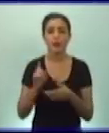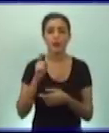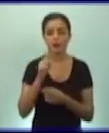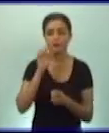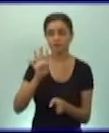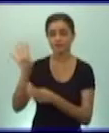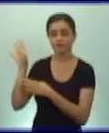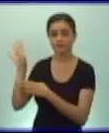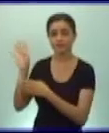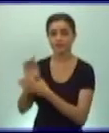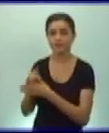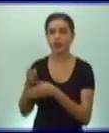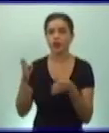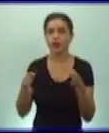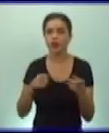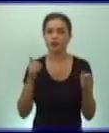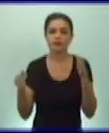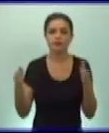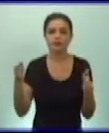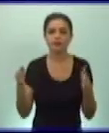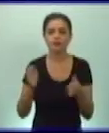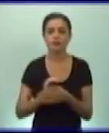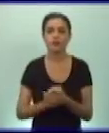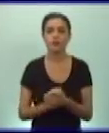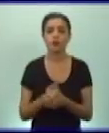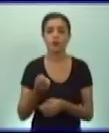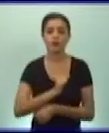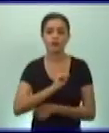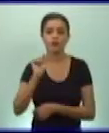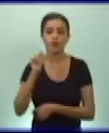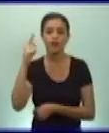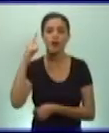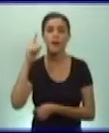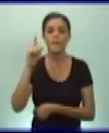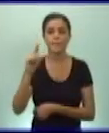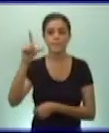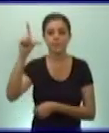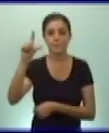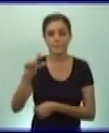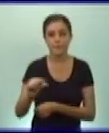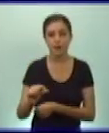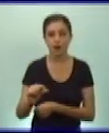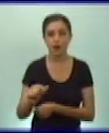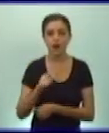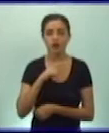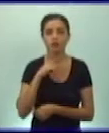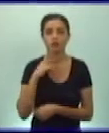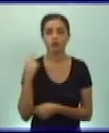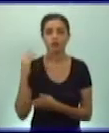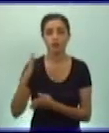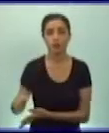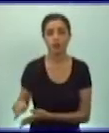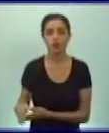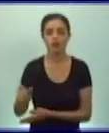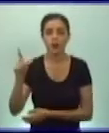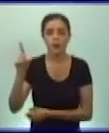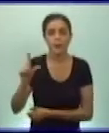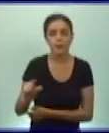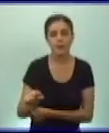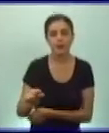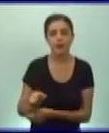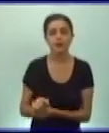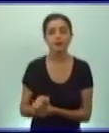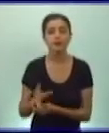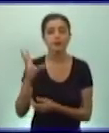1965 hasta los años 80, Cuba logra las más bajas tasas brutas de mortalidad de su historia. Esto fue